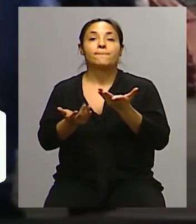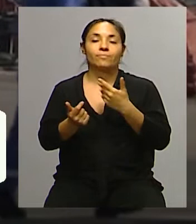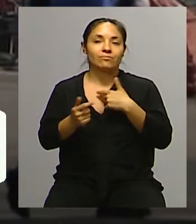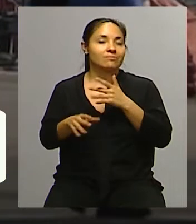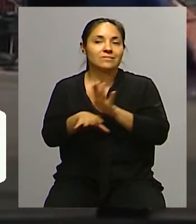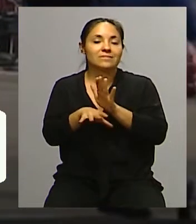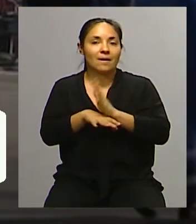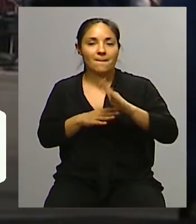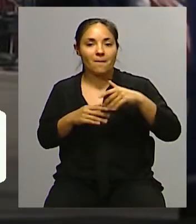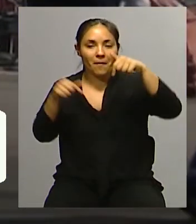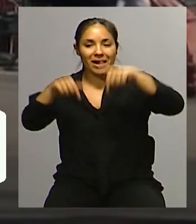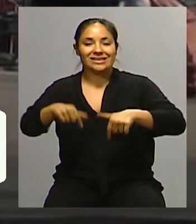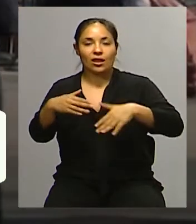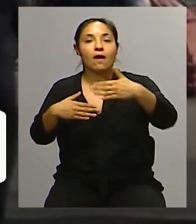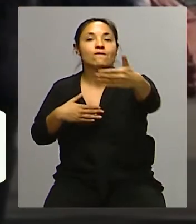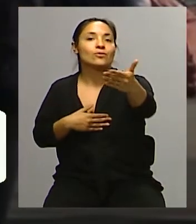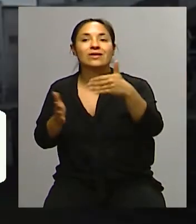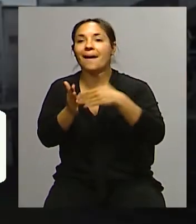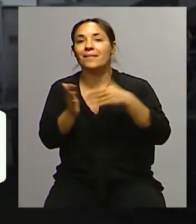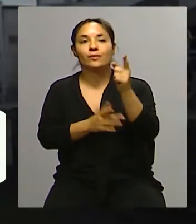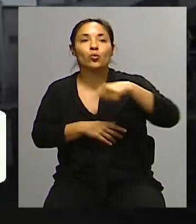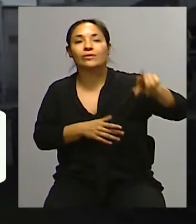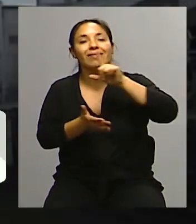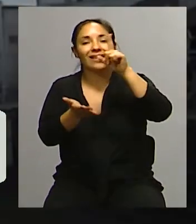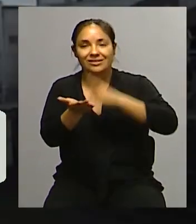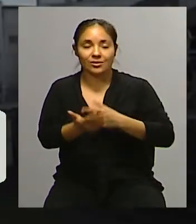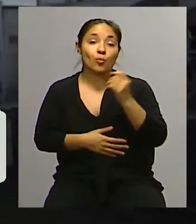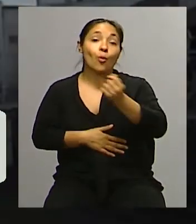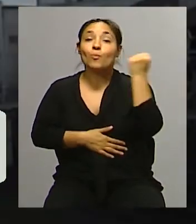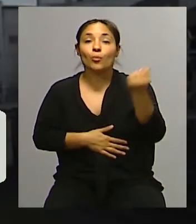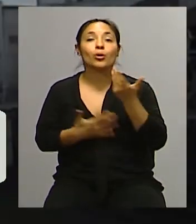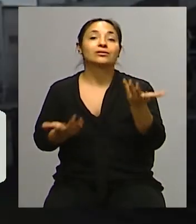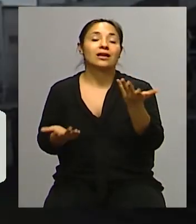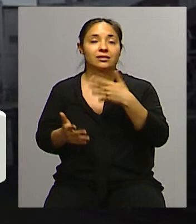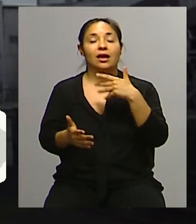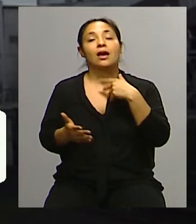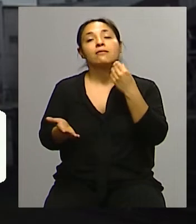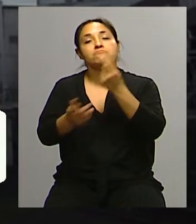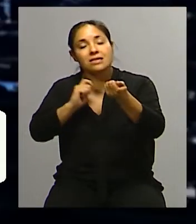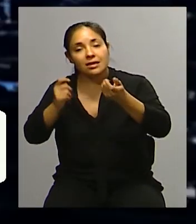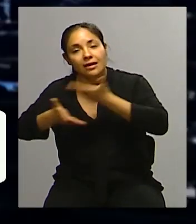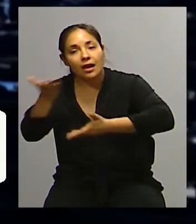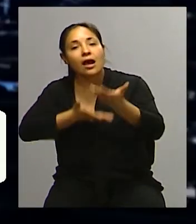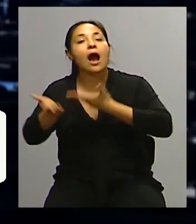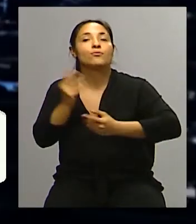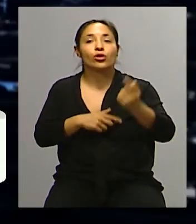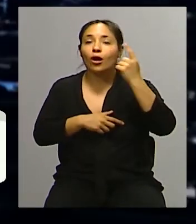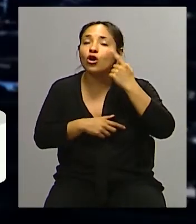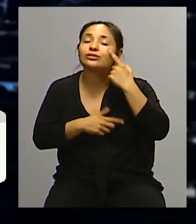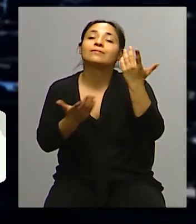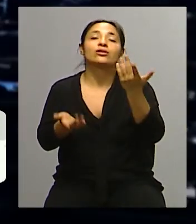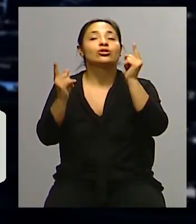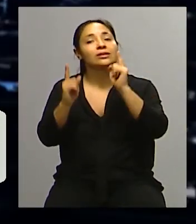futuro. Entonces son momentos muy importantes y sobre todo de intercambio, de conocimiento, de posibilidades de participación. Y no